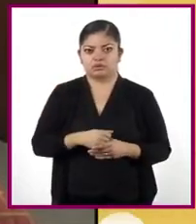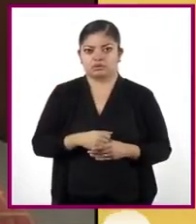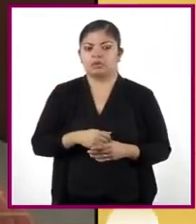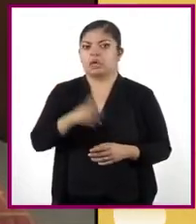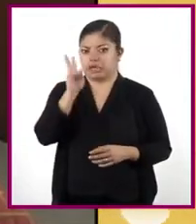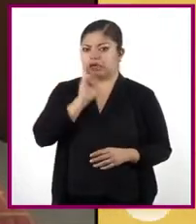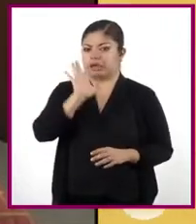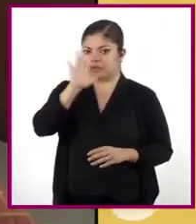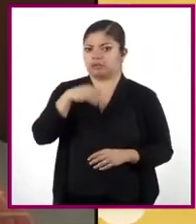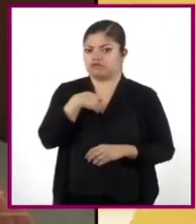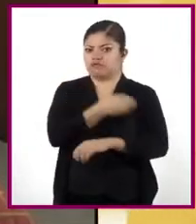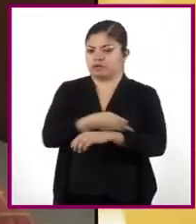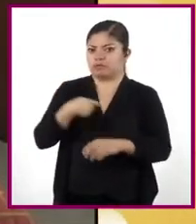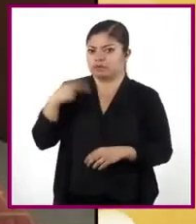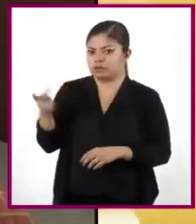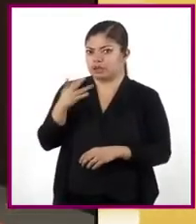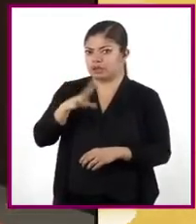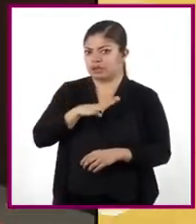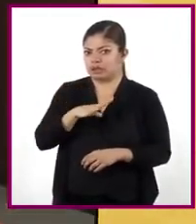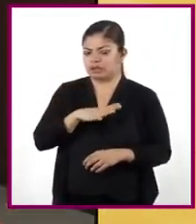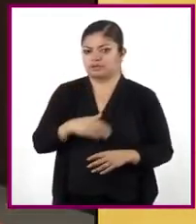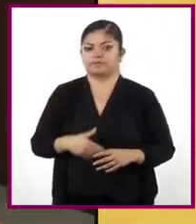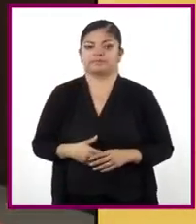a ver si alguien de la familia tiene una.